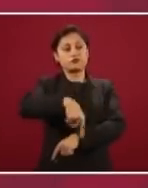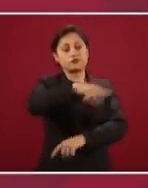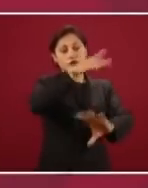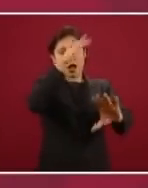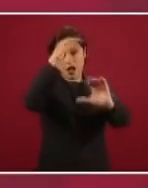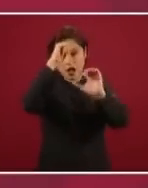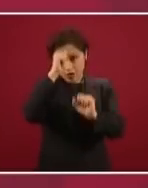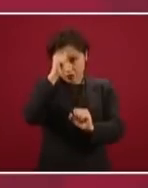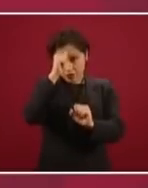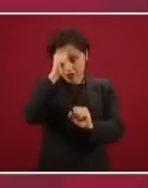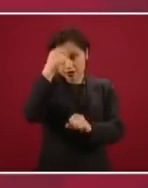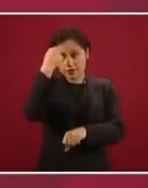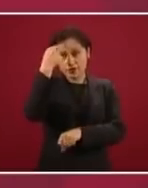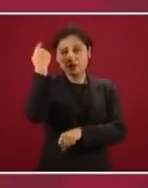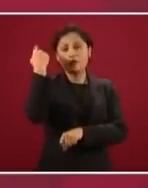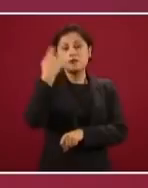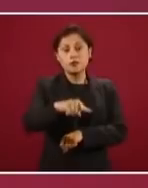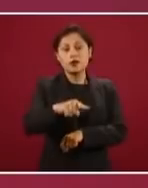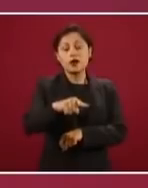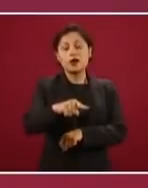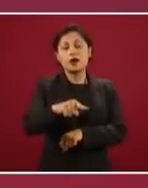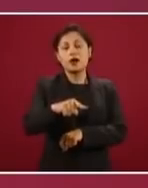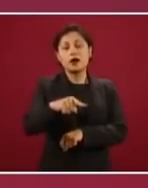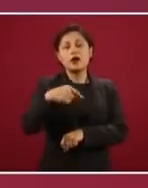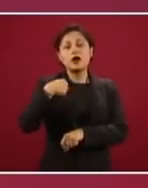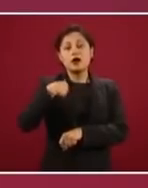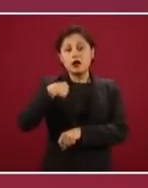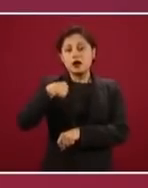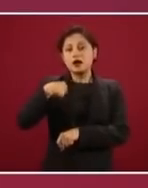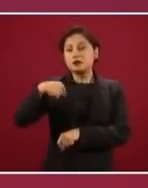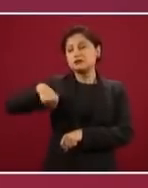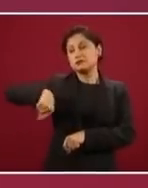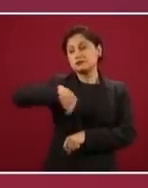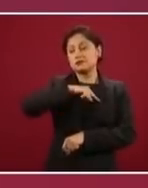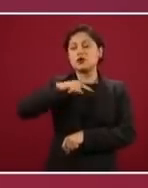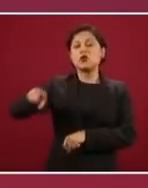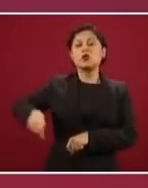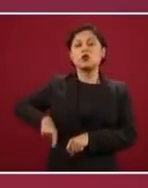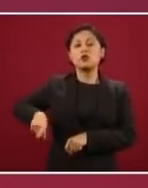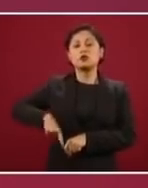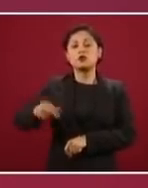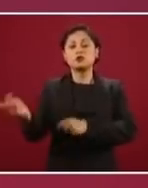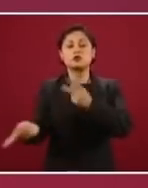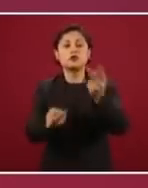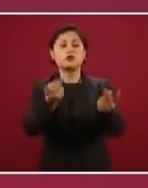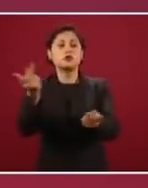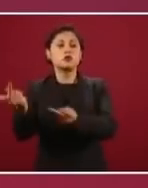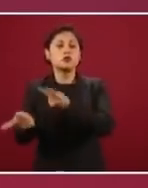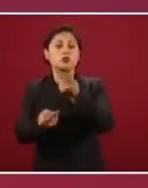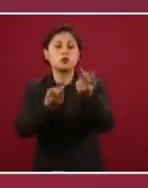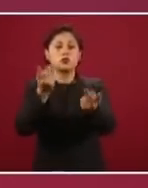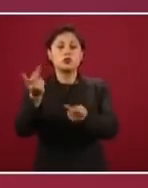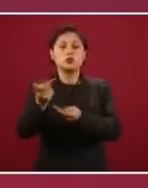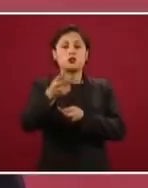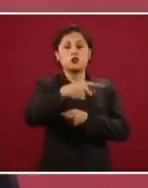consulta y la gente decida si se